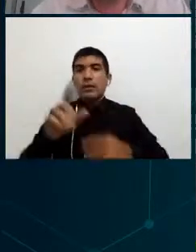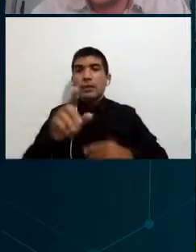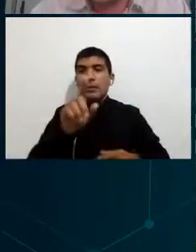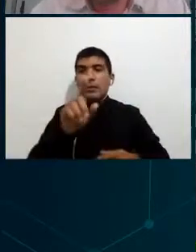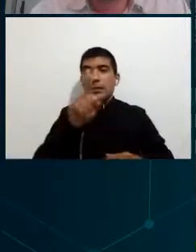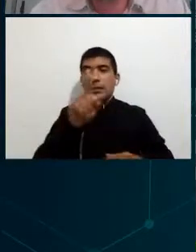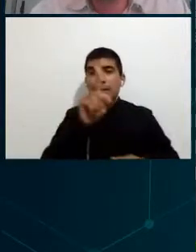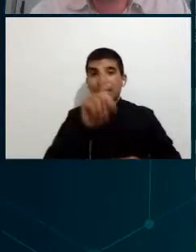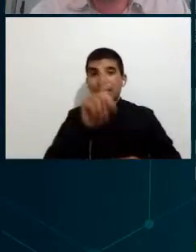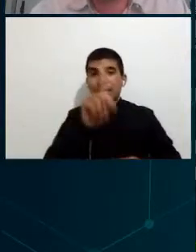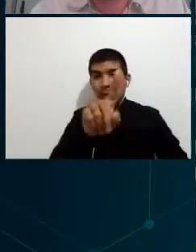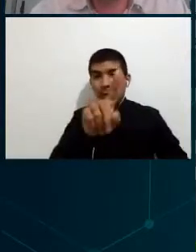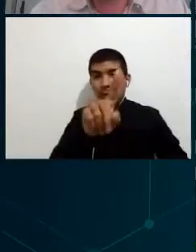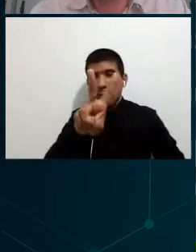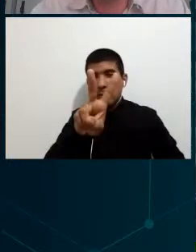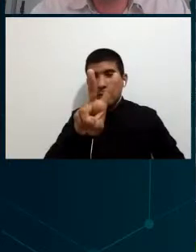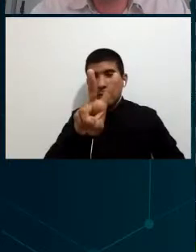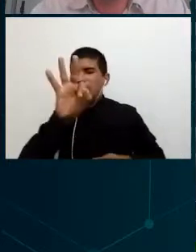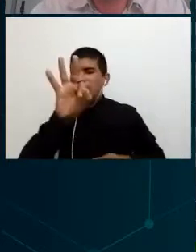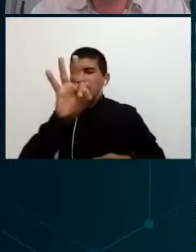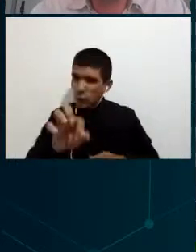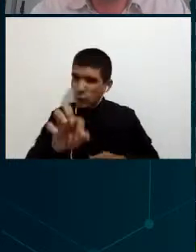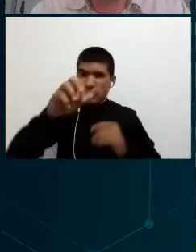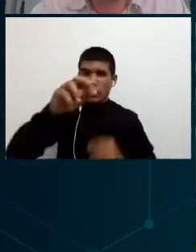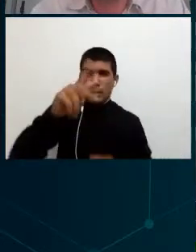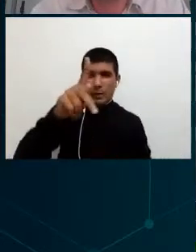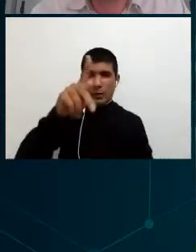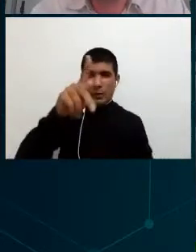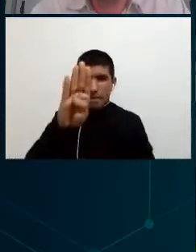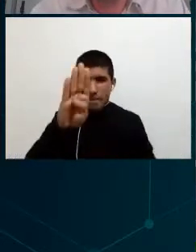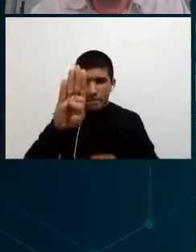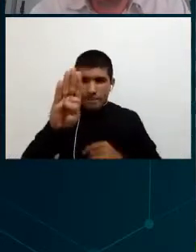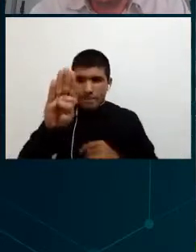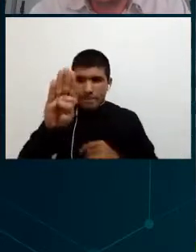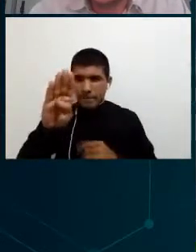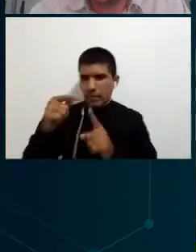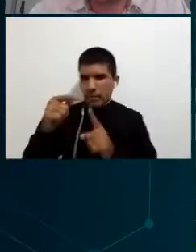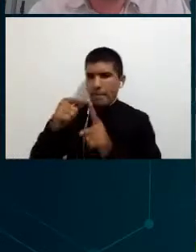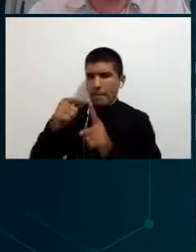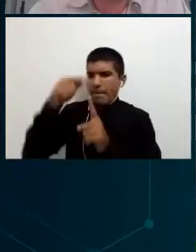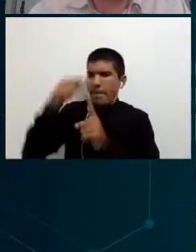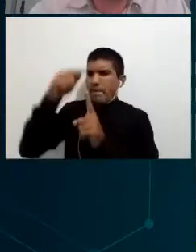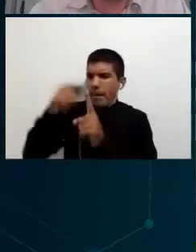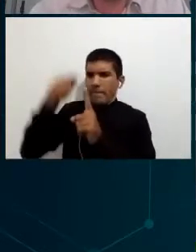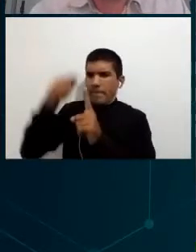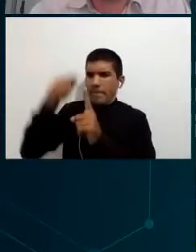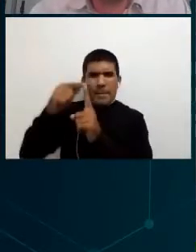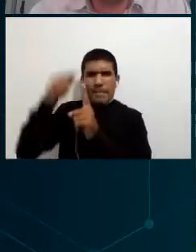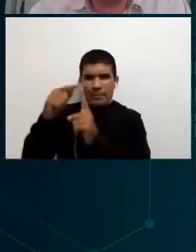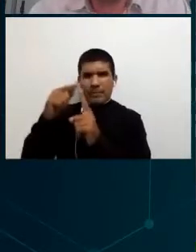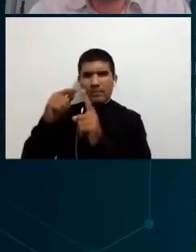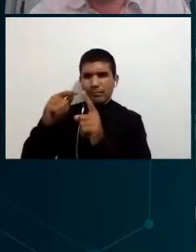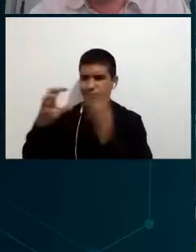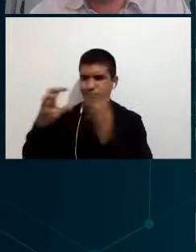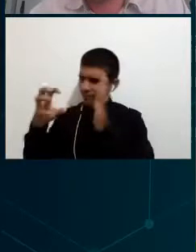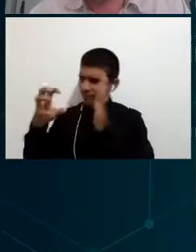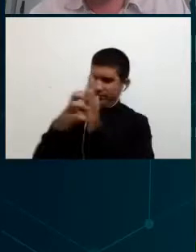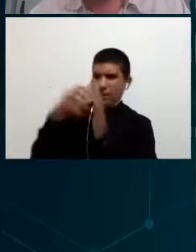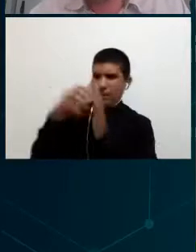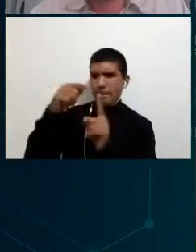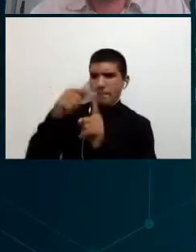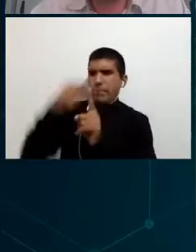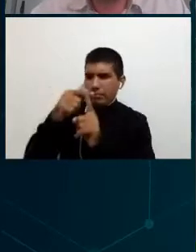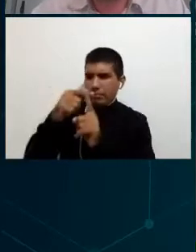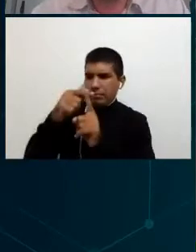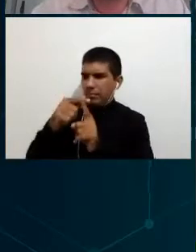menor, 1.49 milisegundos, y un tiempo de disparo de 17.6 milisegundos. Es decir, entre más